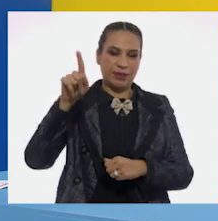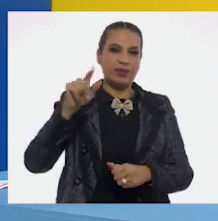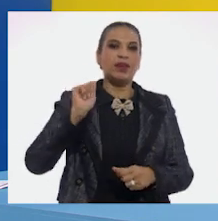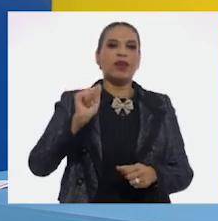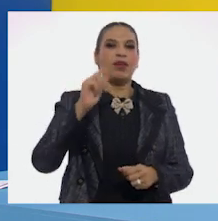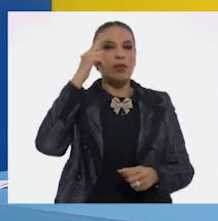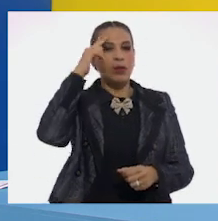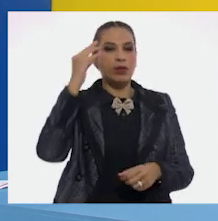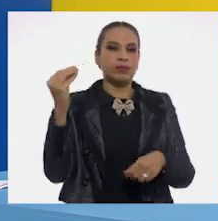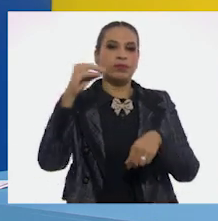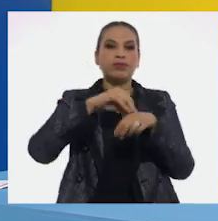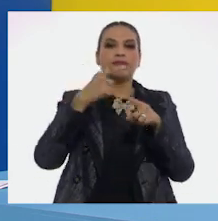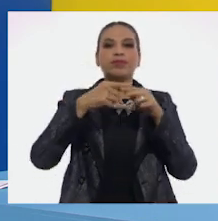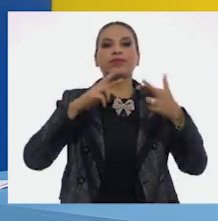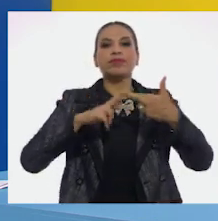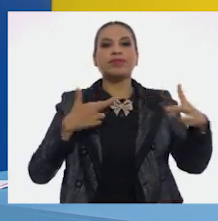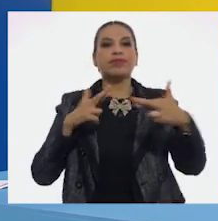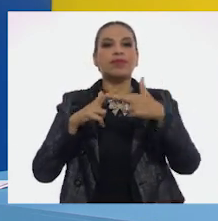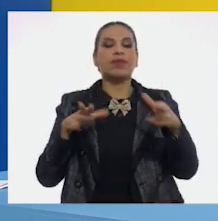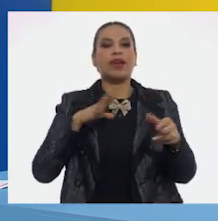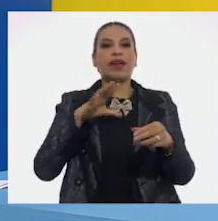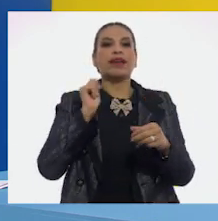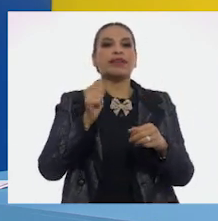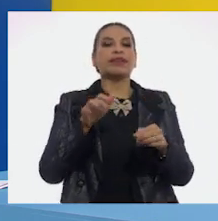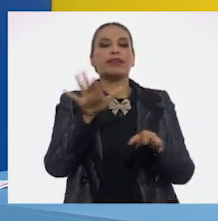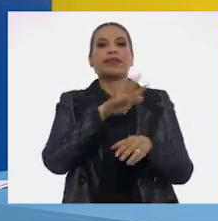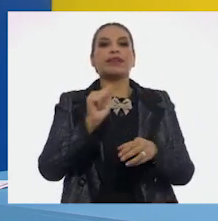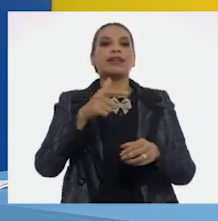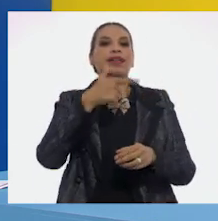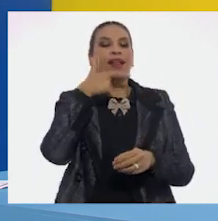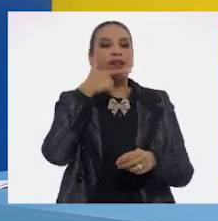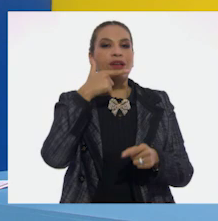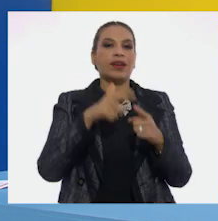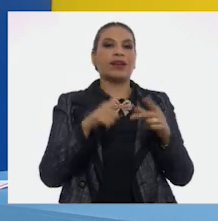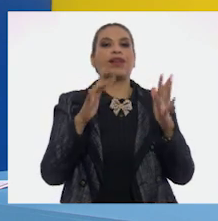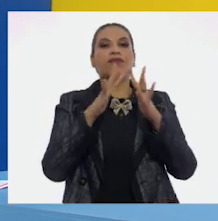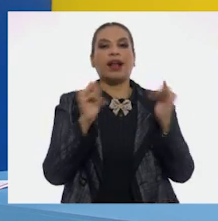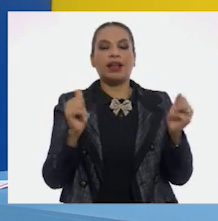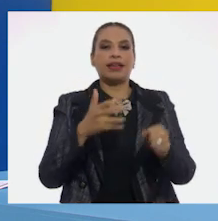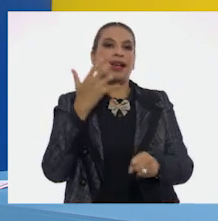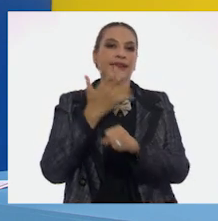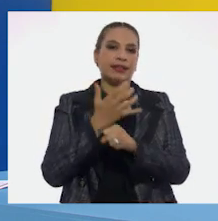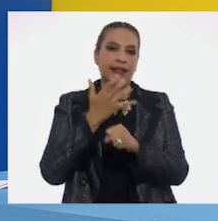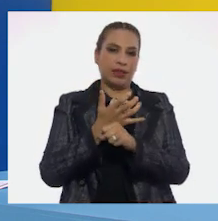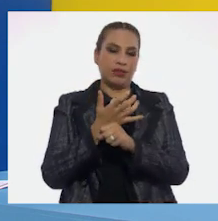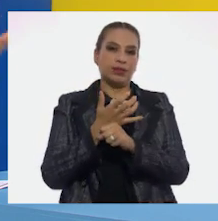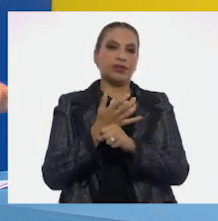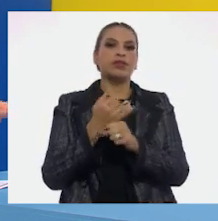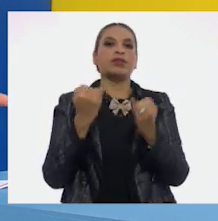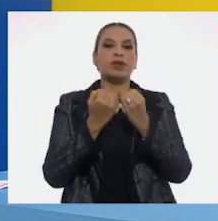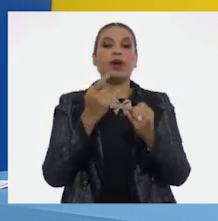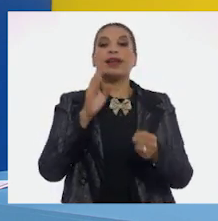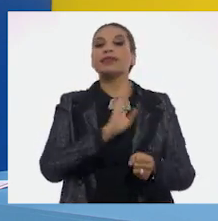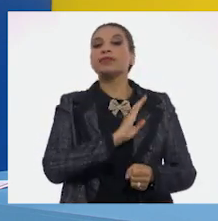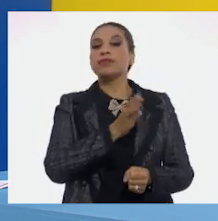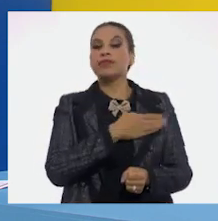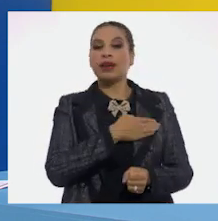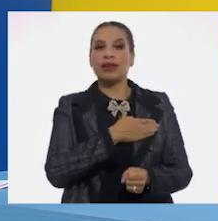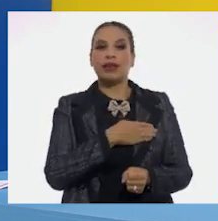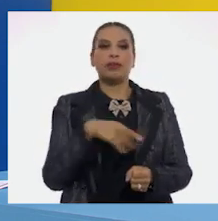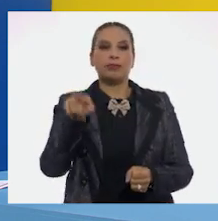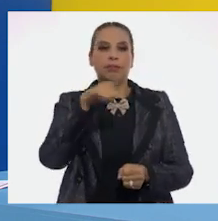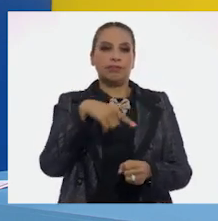se restablecieron las relaciones diplomáticas con Inglaterra, con Francia, con Estados Unidos de América y con España, a